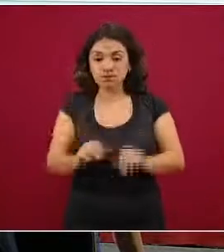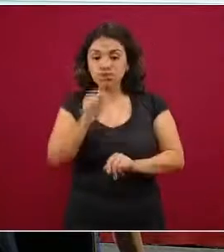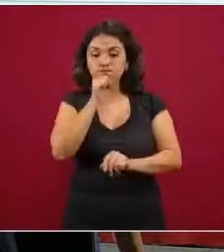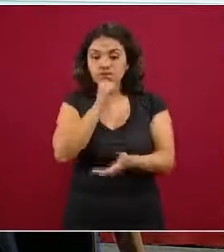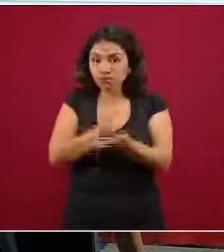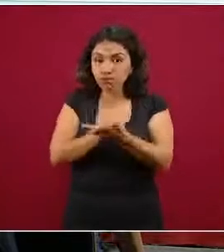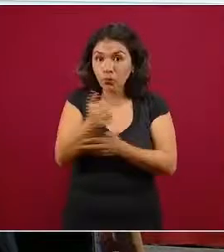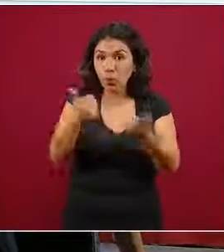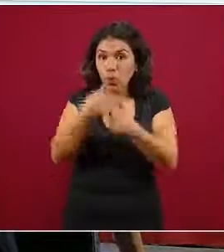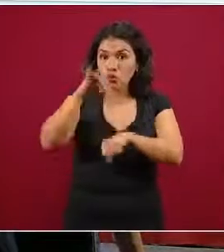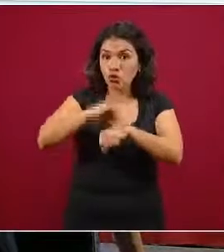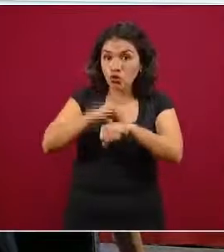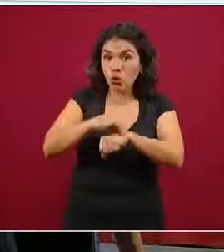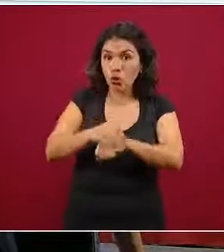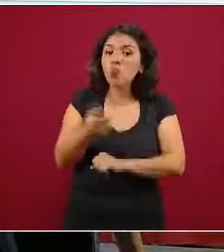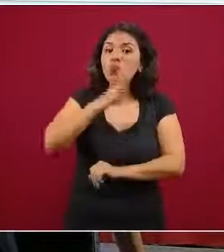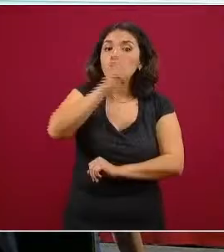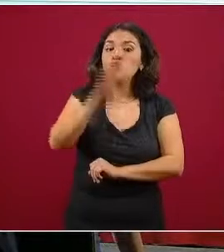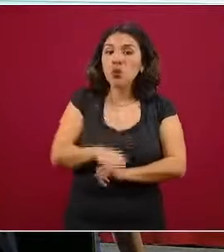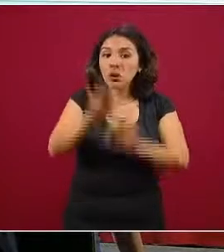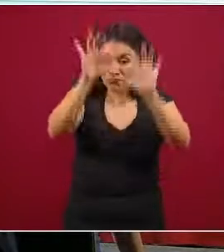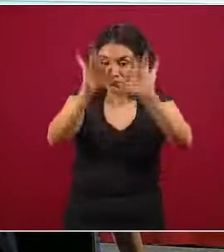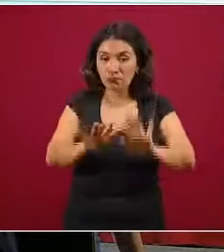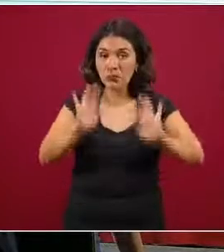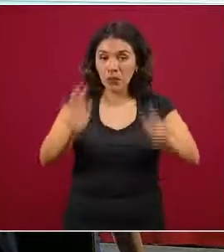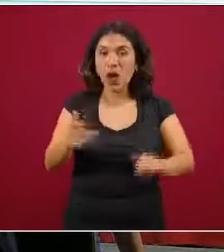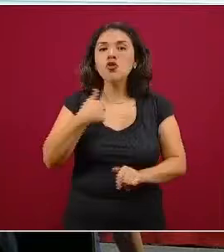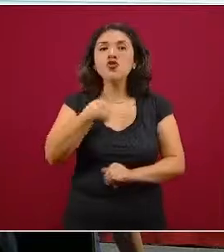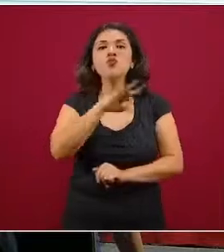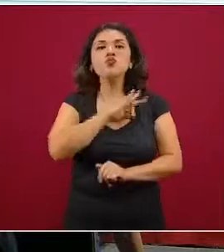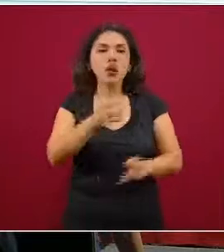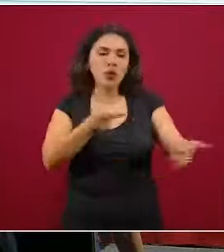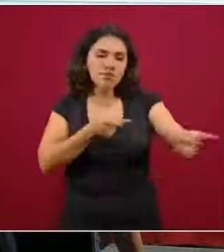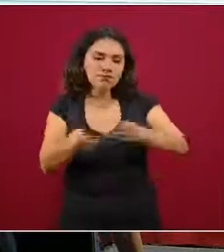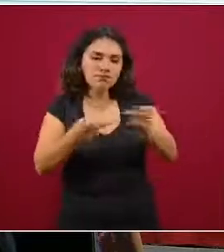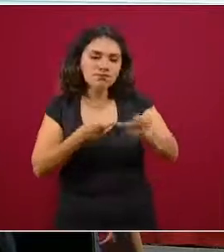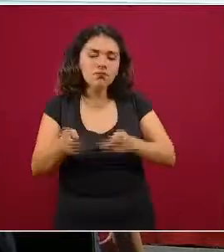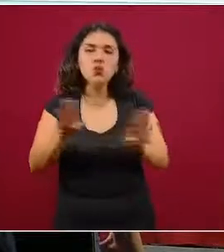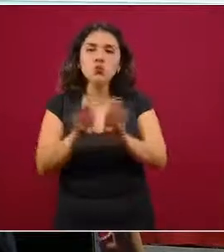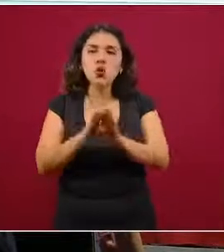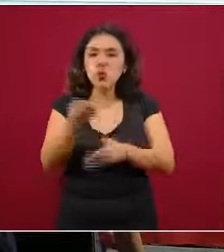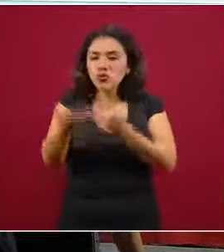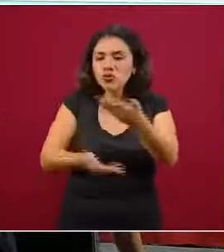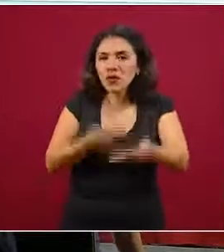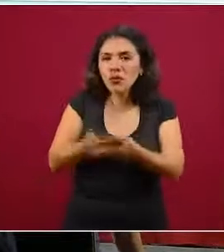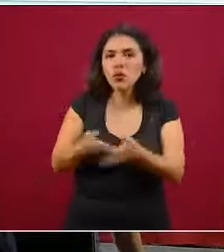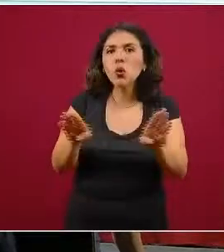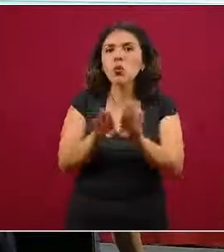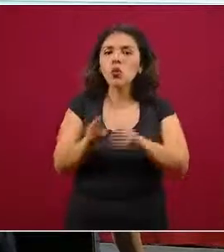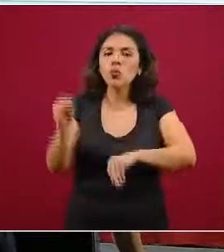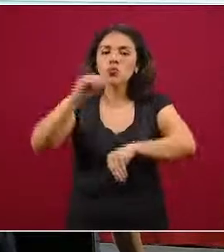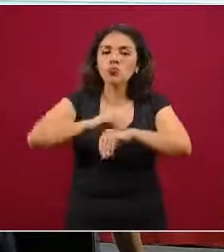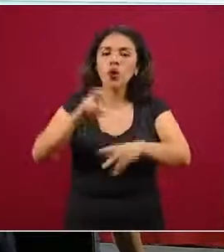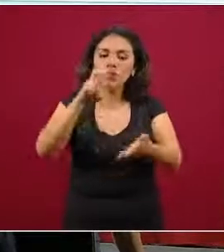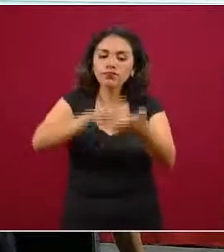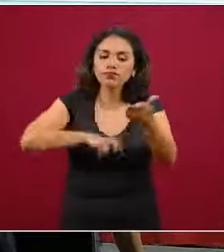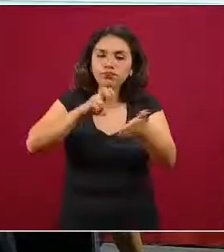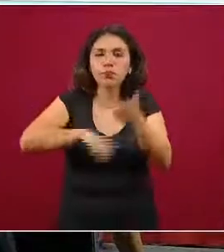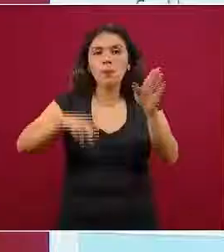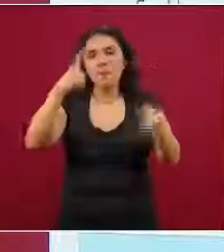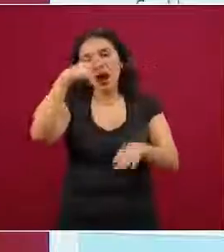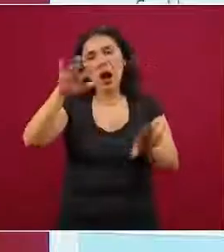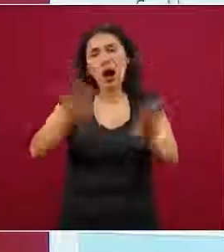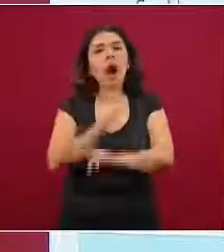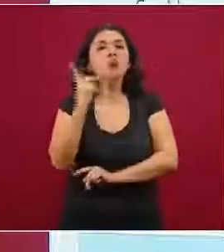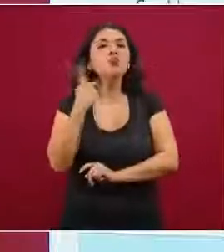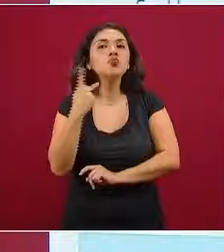permite realizar una planeación adecuada de los servicios, proponer las políticas y los lineamientos para ello